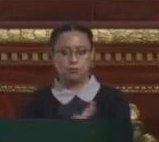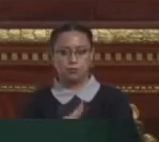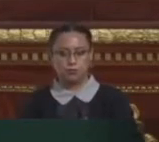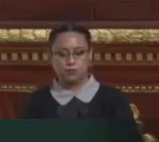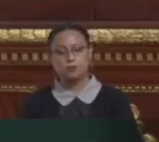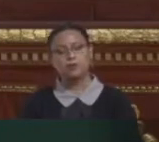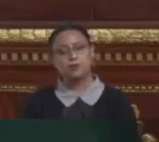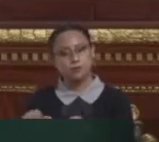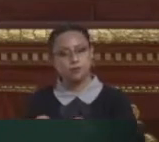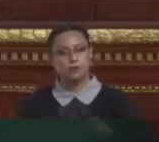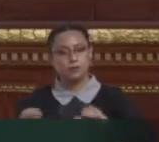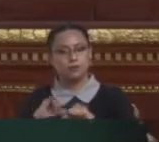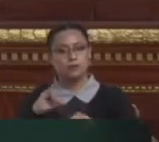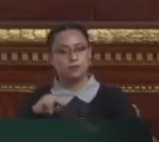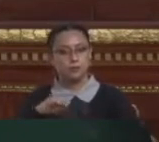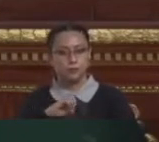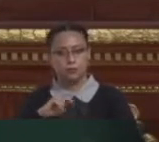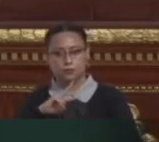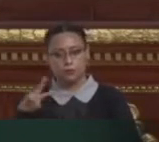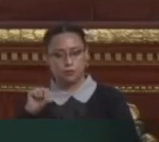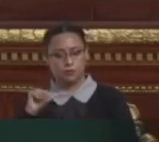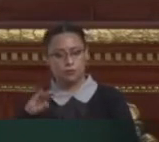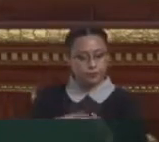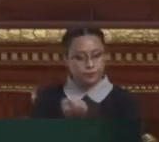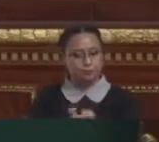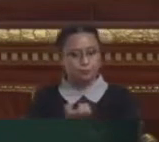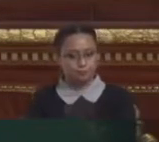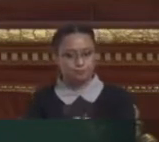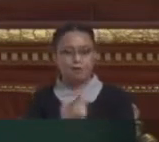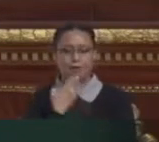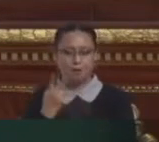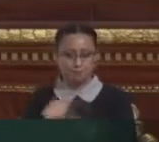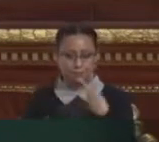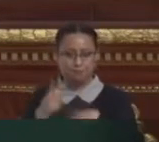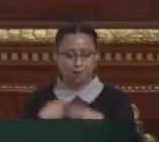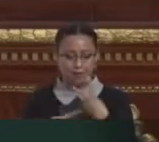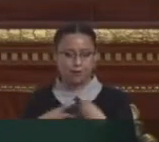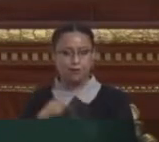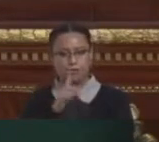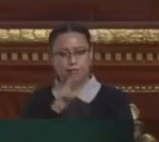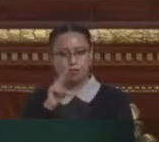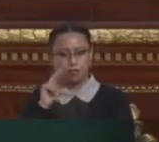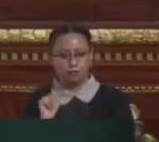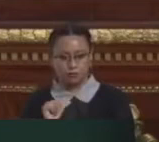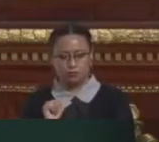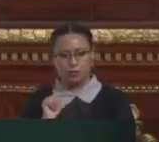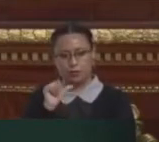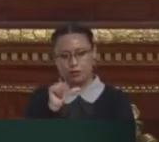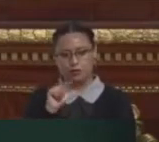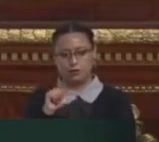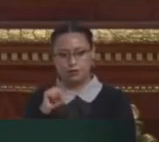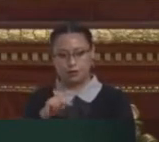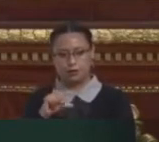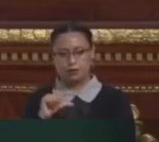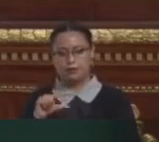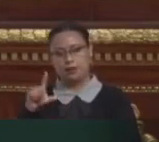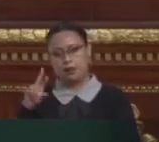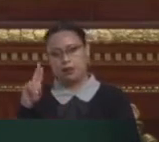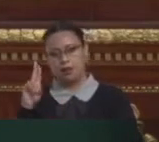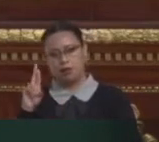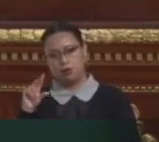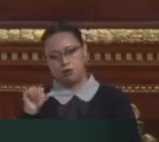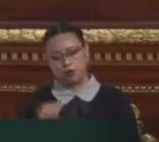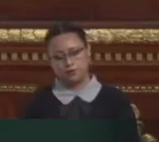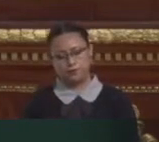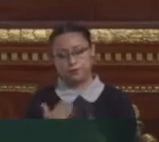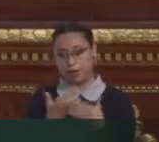a fin de que se capacite a funcionarios y empleados sobre los protocolos de trato incluyente para evitar actos discriminatorios a quienes